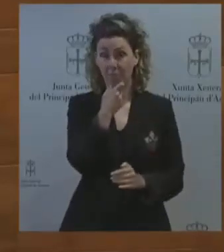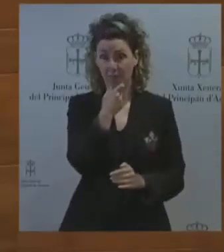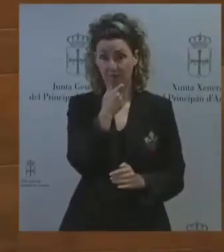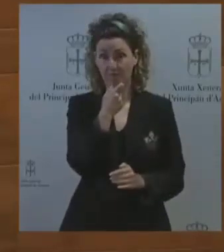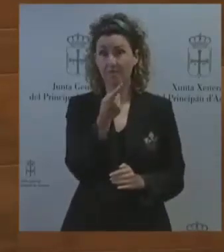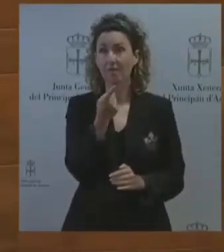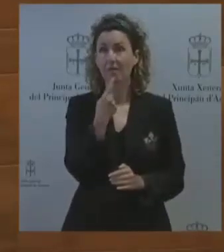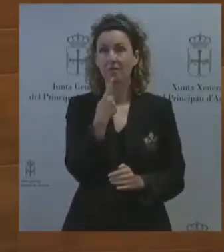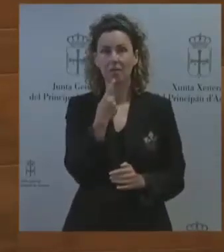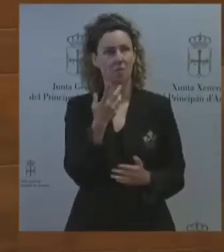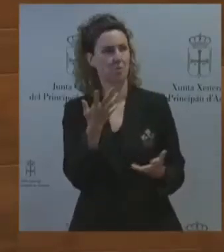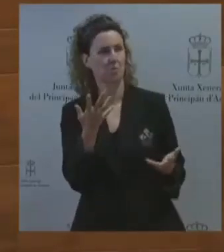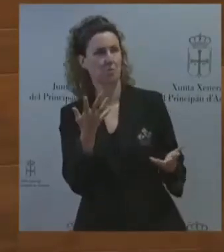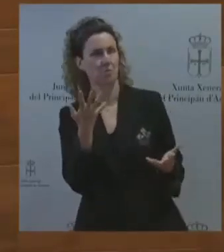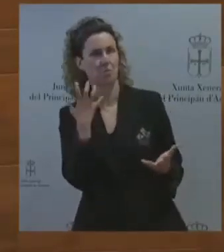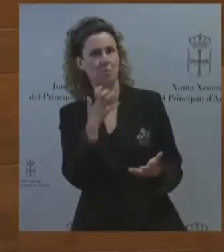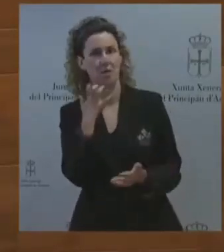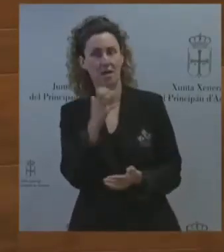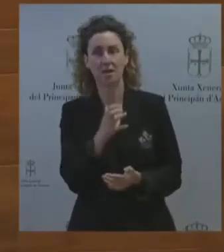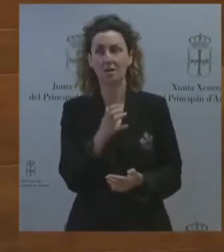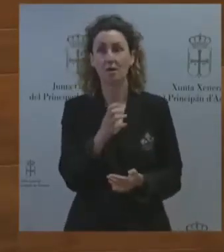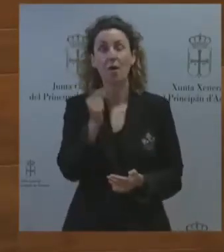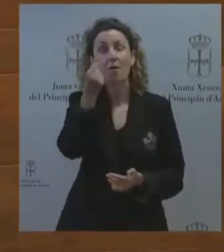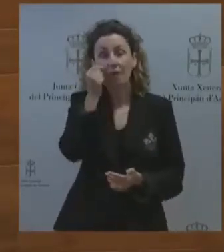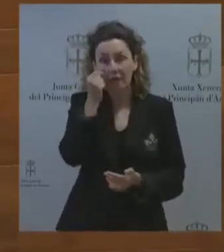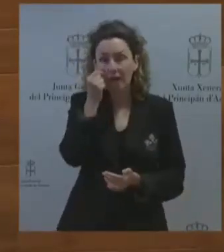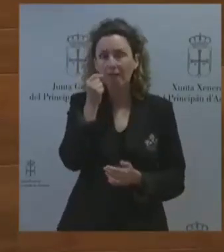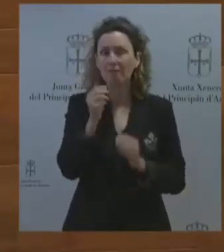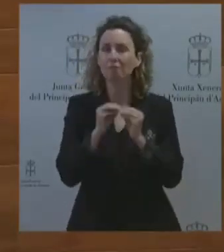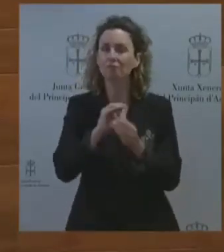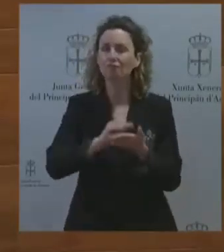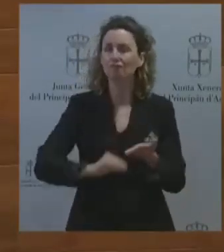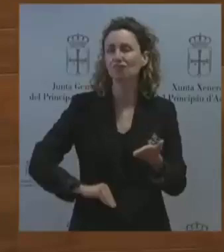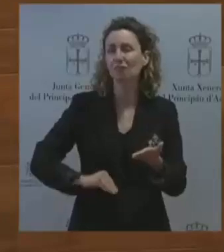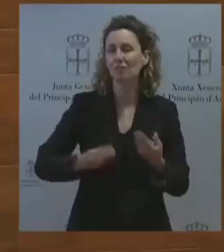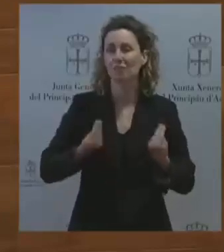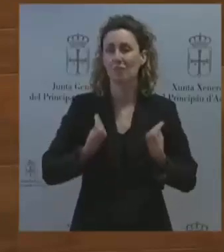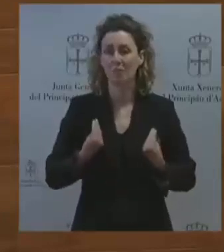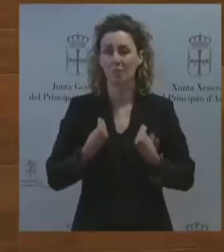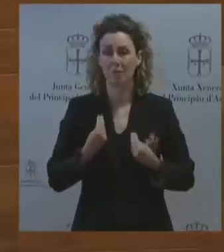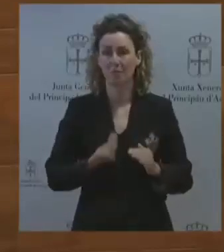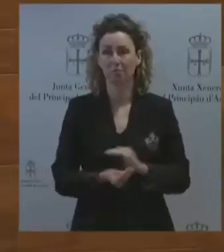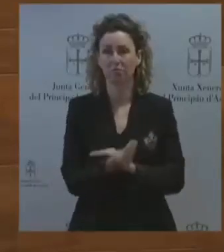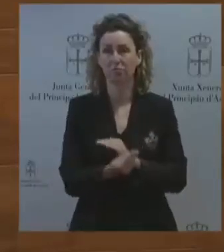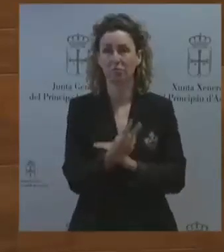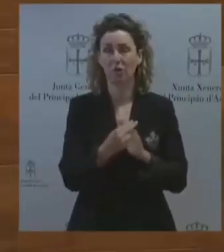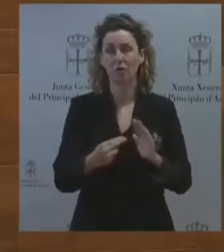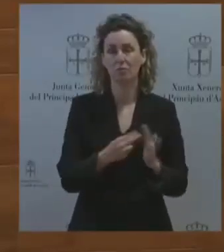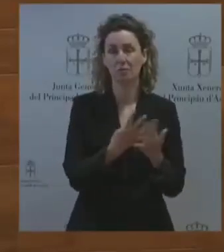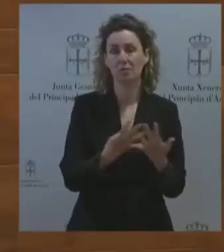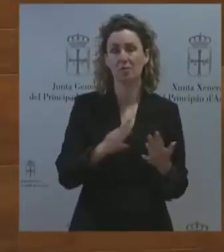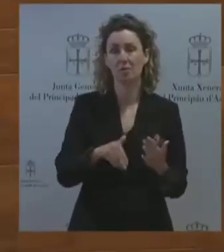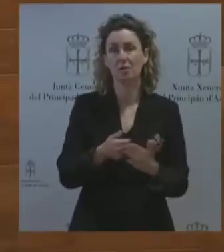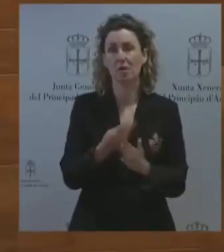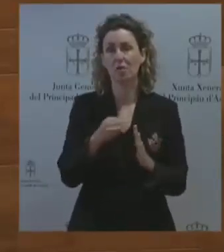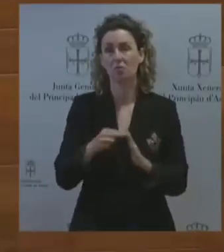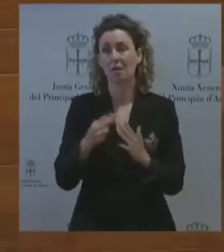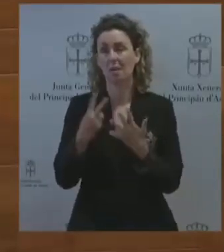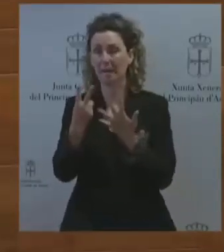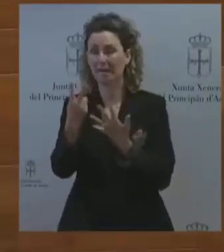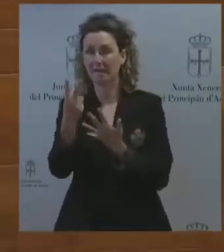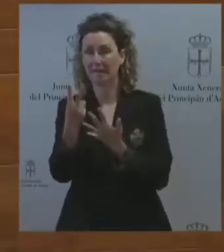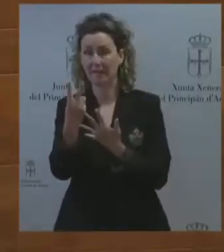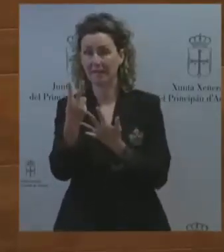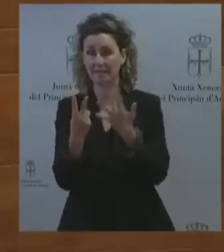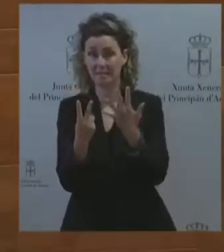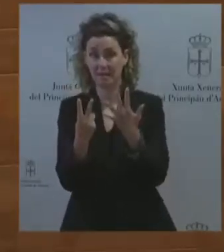Fernández elaboró un plan demográfico de 2019 a 2027. Y llega usted, hizo caso omiso de dicho plan y nos